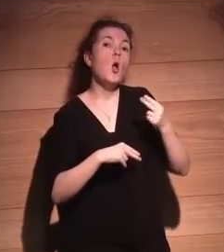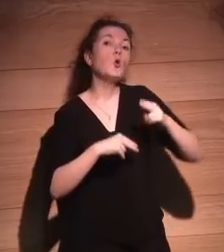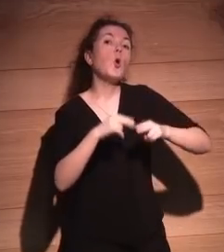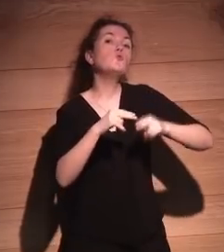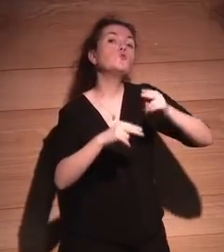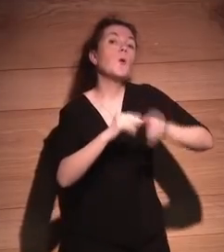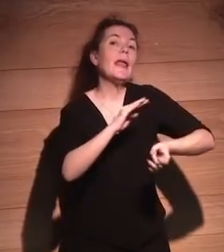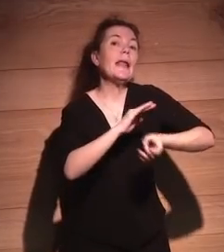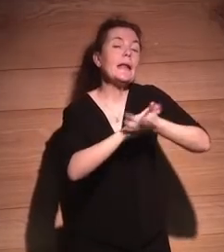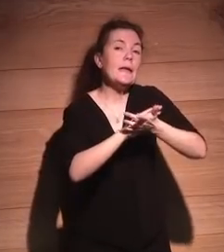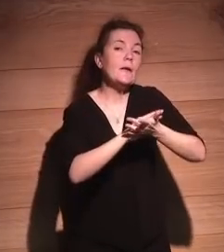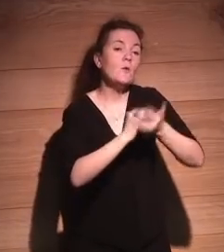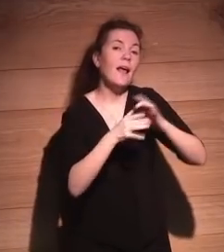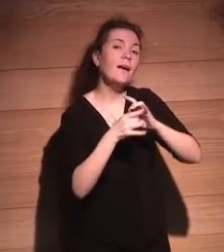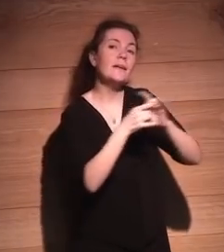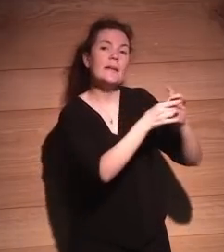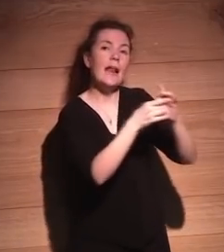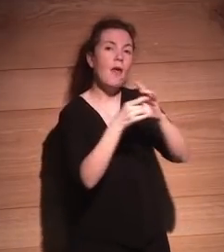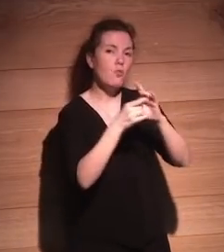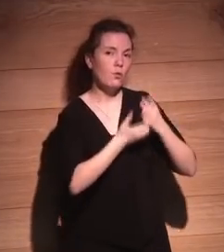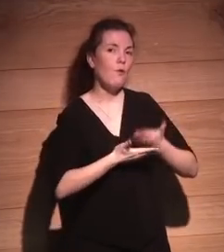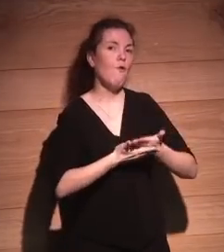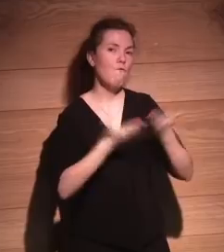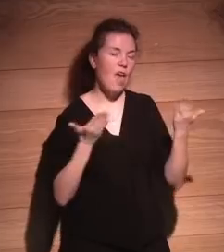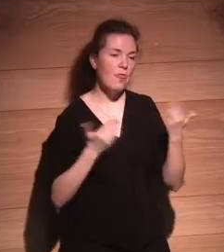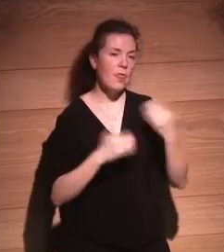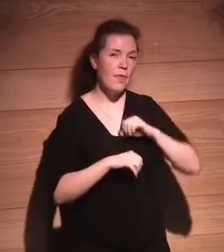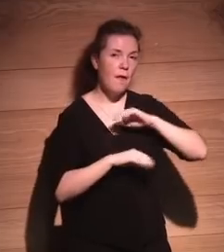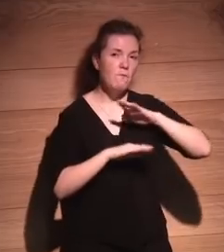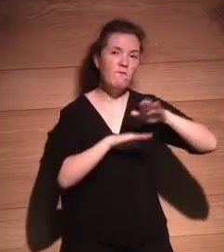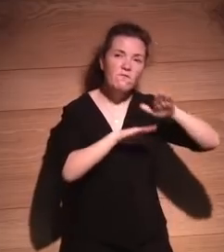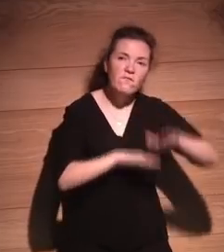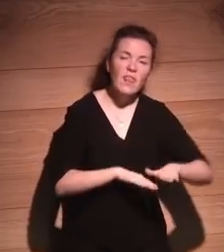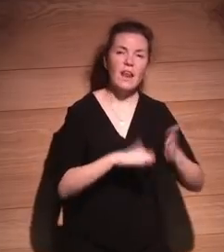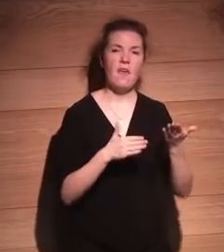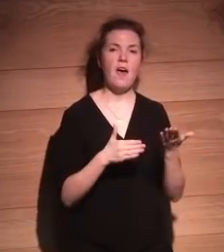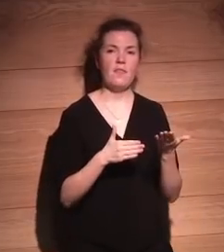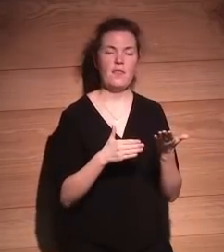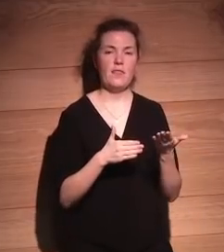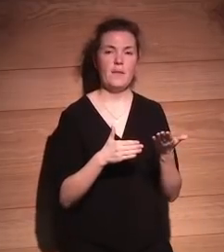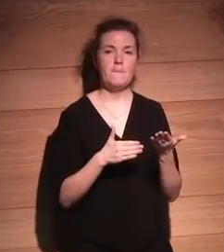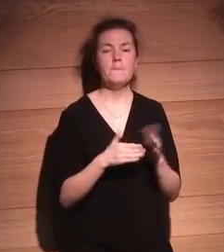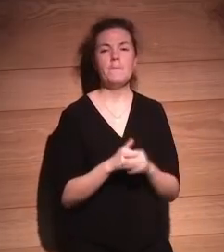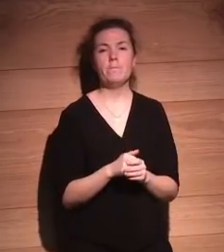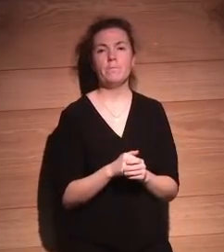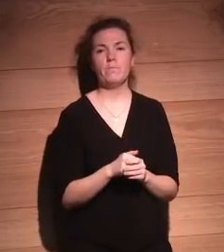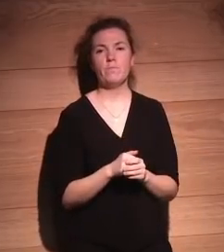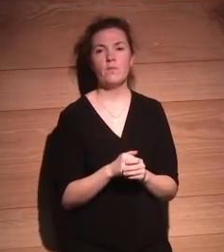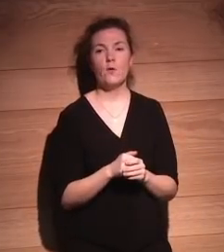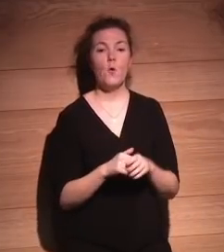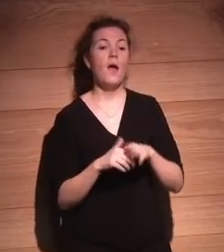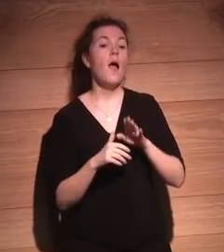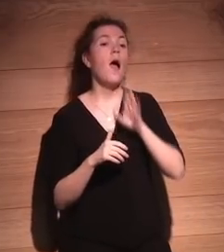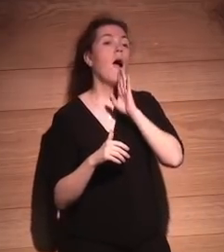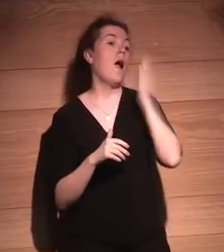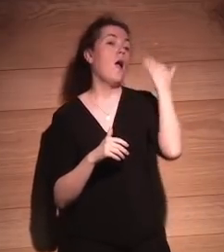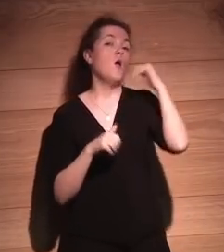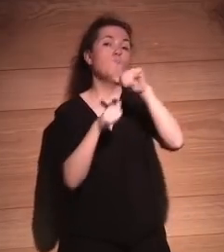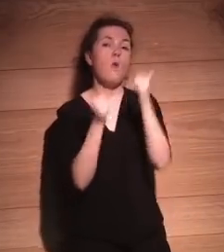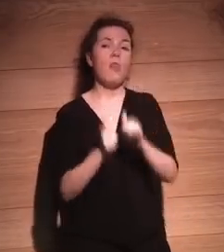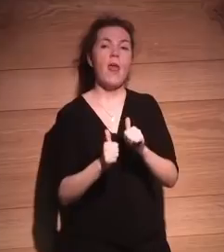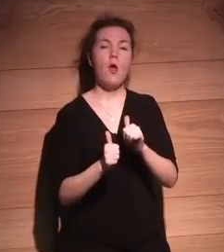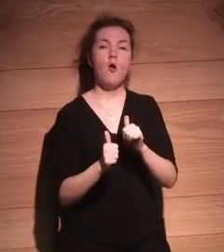ello una relación de confianza, de fidelidad, pasar de un modelo que ha estado muy marcado